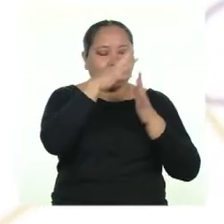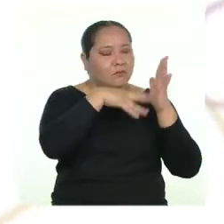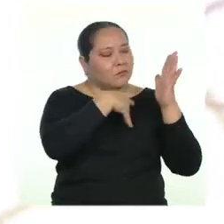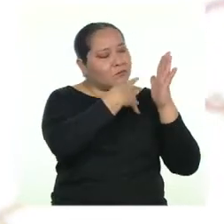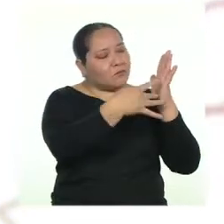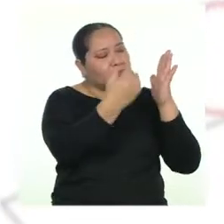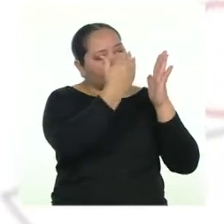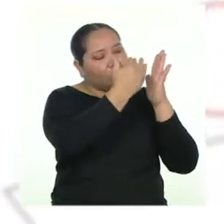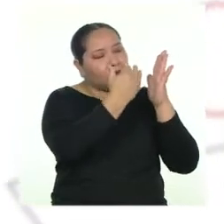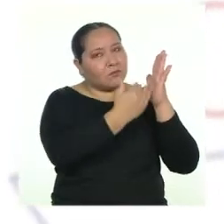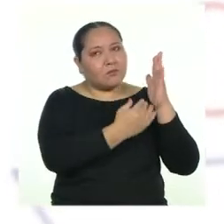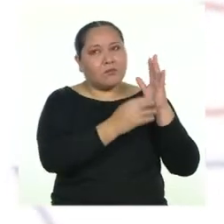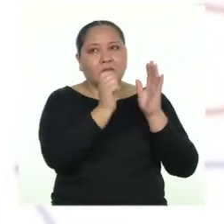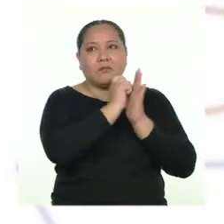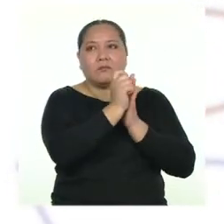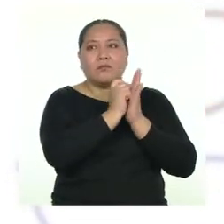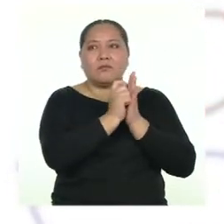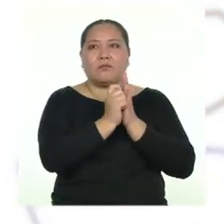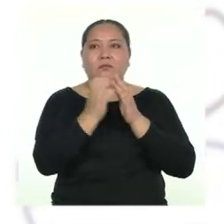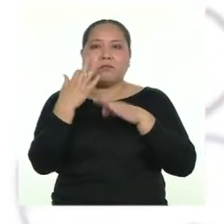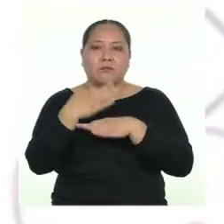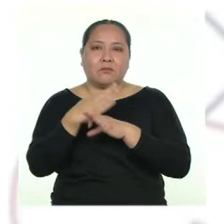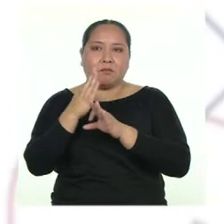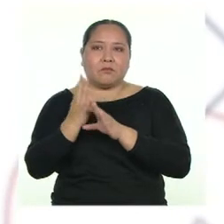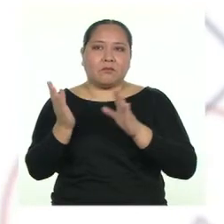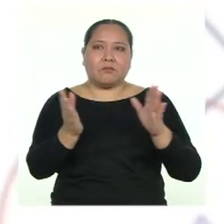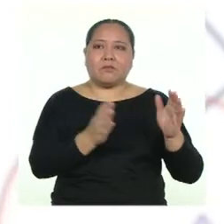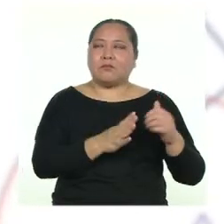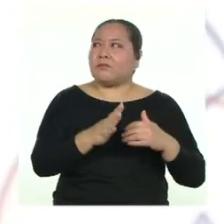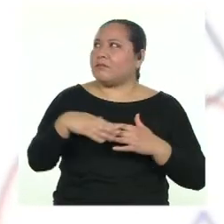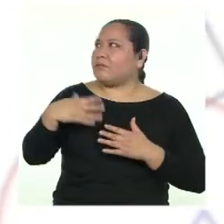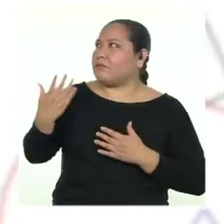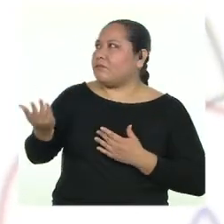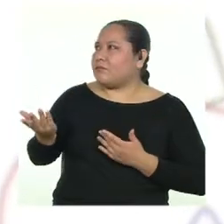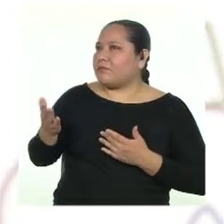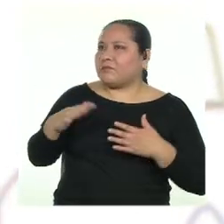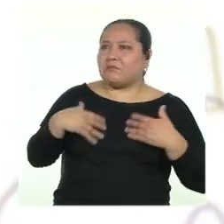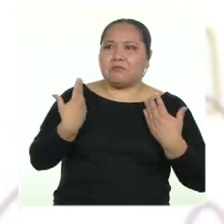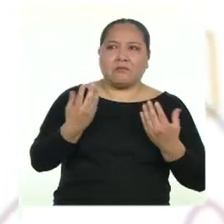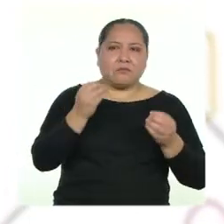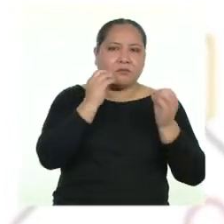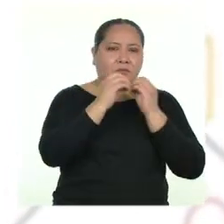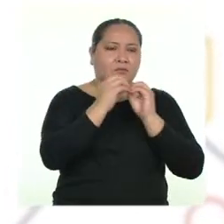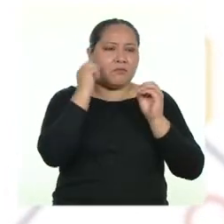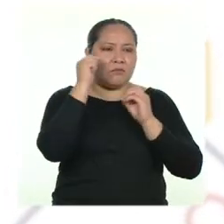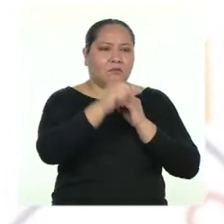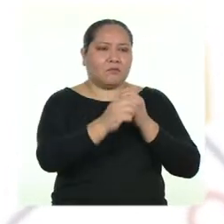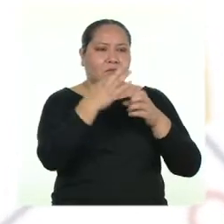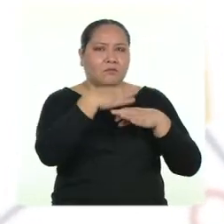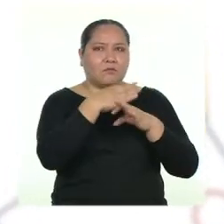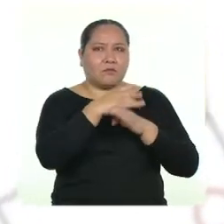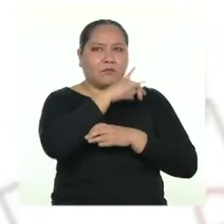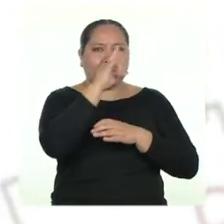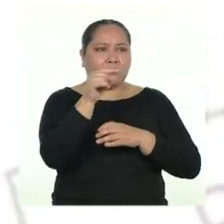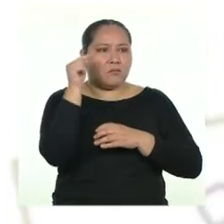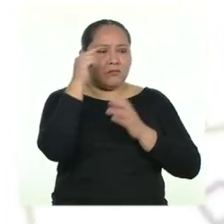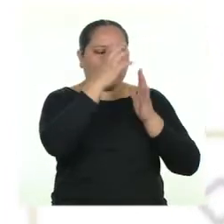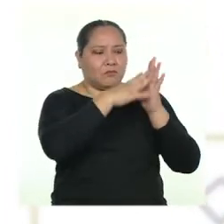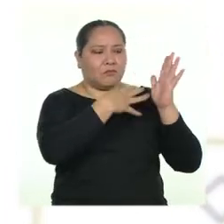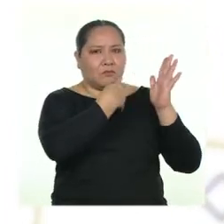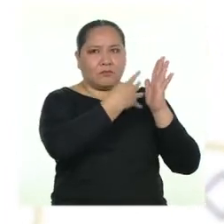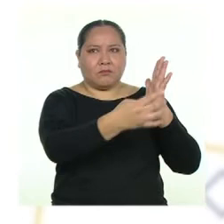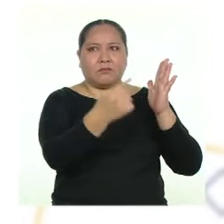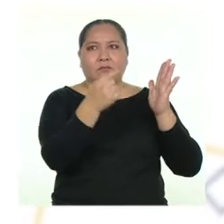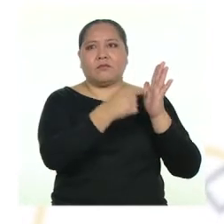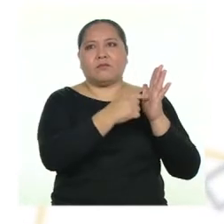tabla y escribiremos el sistema. ¿Y después podemos resolver el sistema empleando la tabla? Esta es